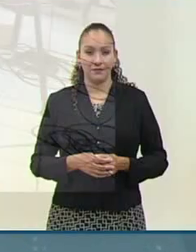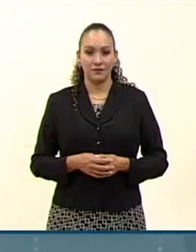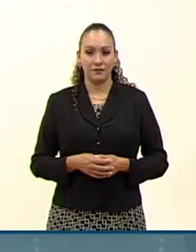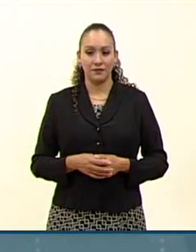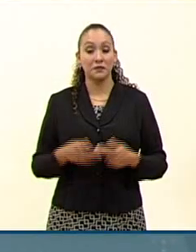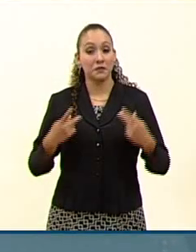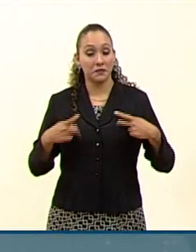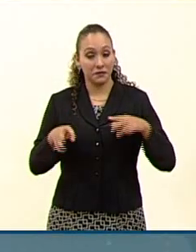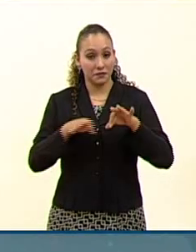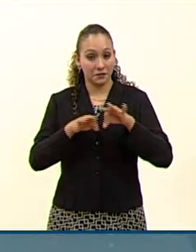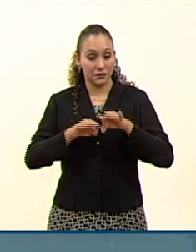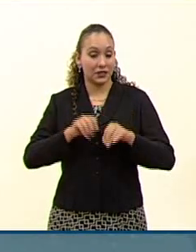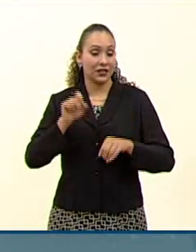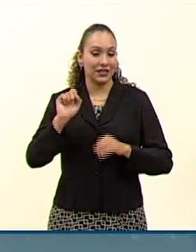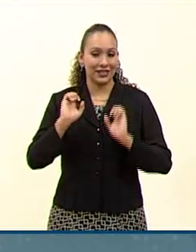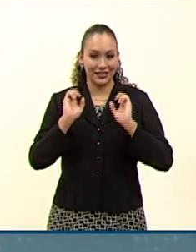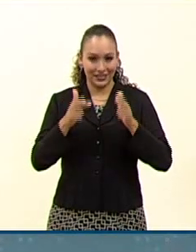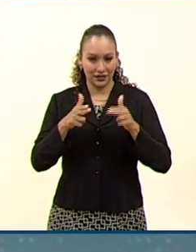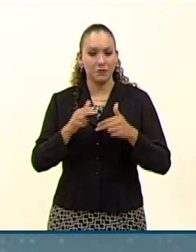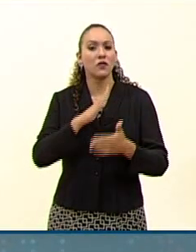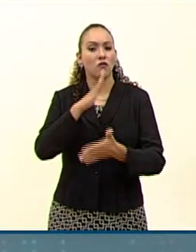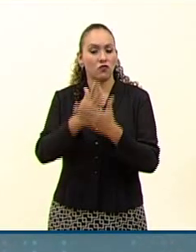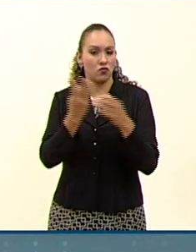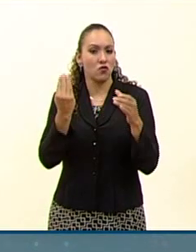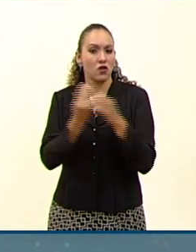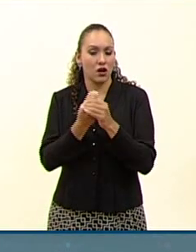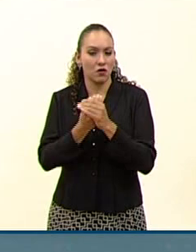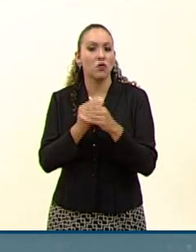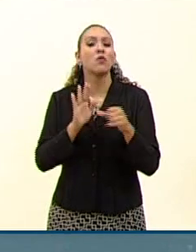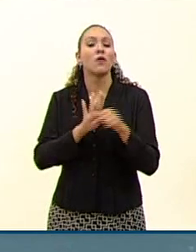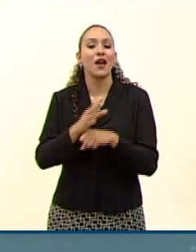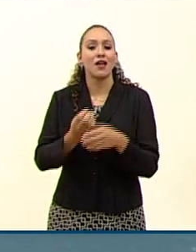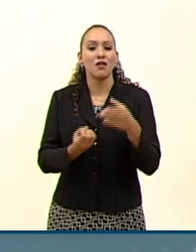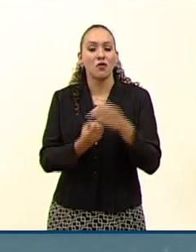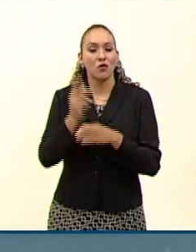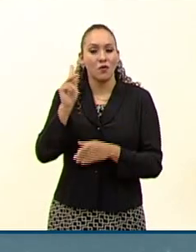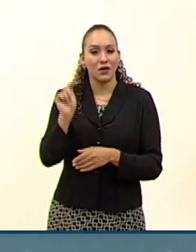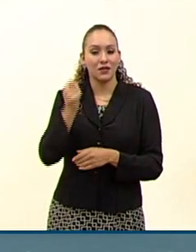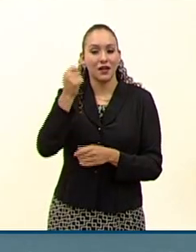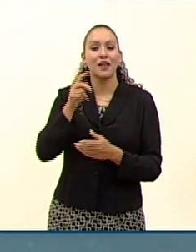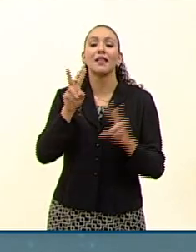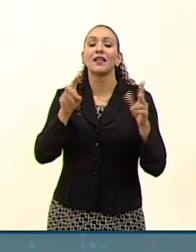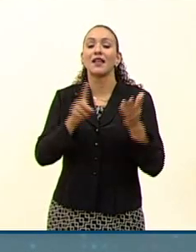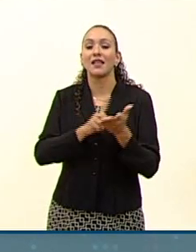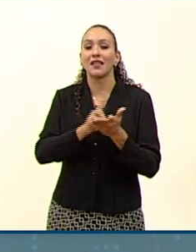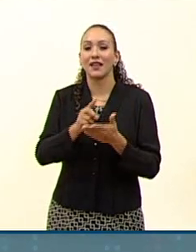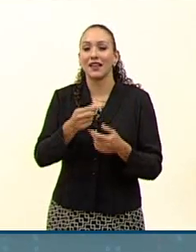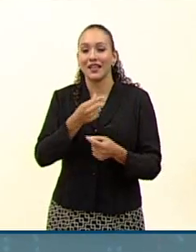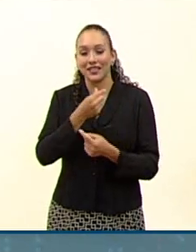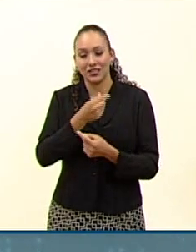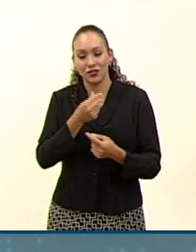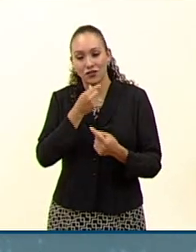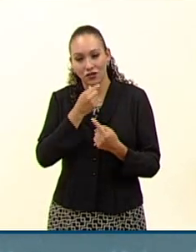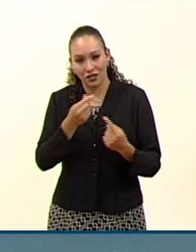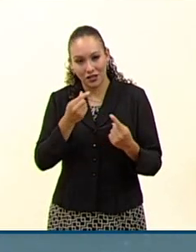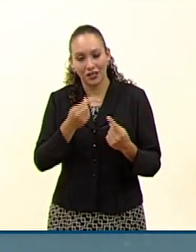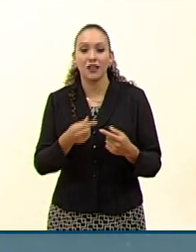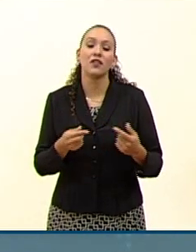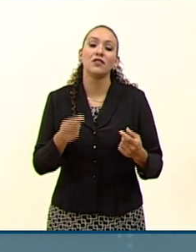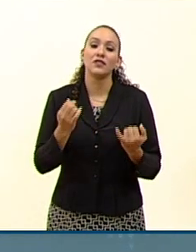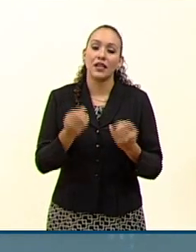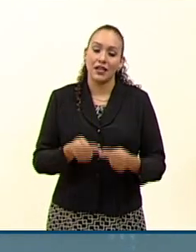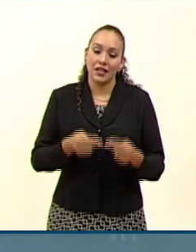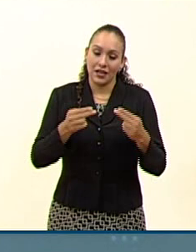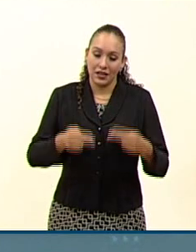Operadores judiciales de Chiapas asistieron al curso sobre nuevas tecnologías en el derecho civil, familiar y mercantil, así como sus